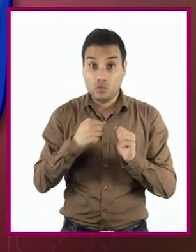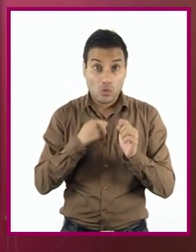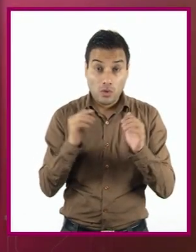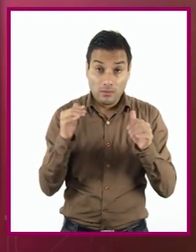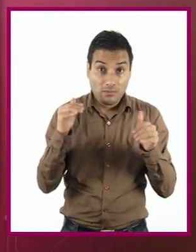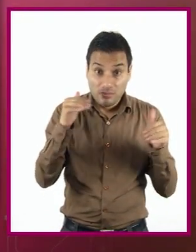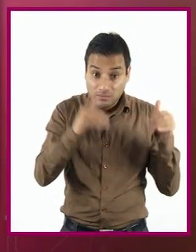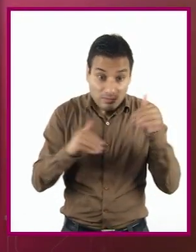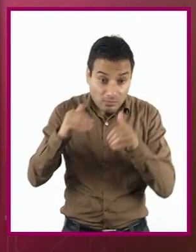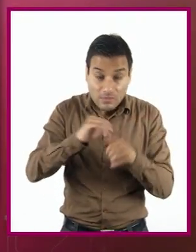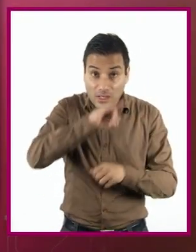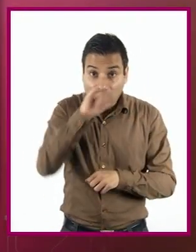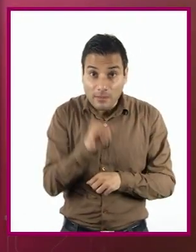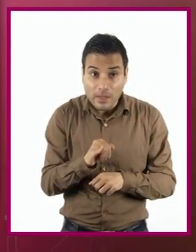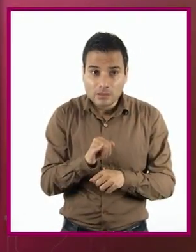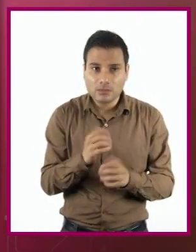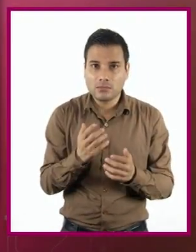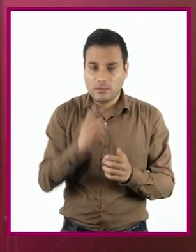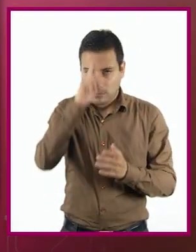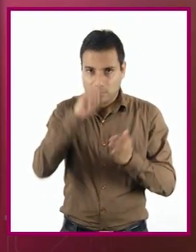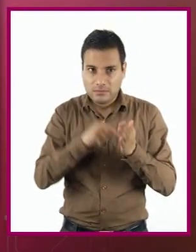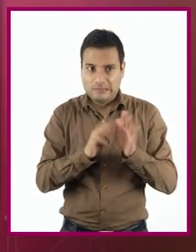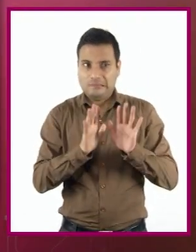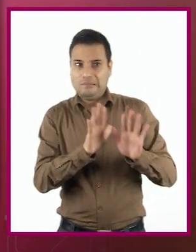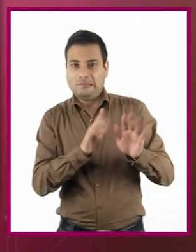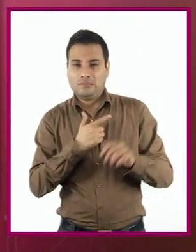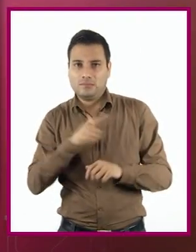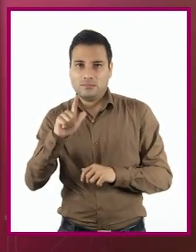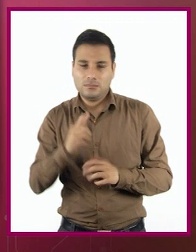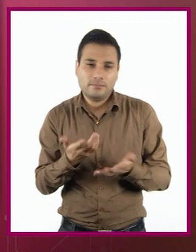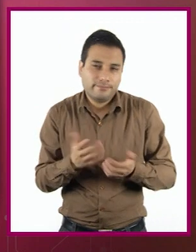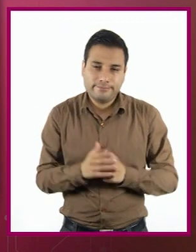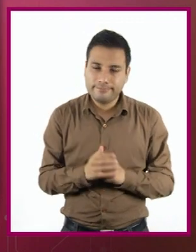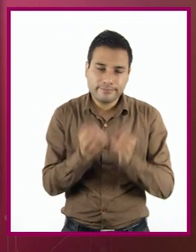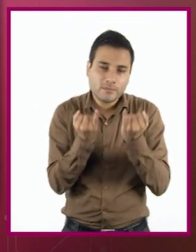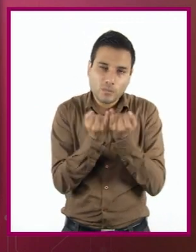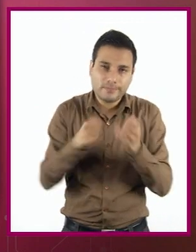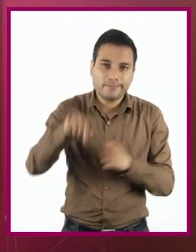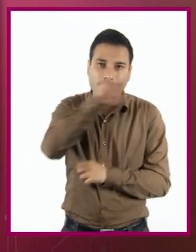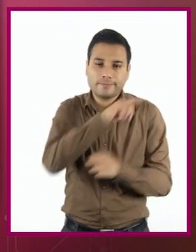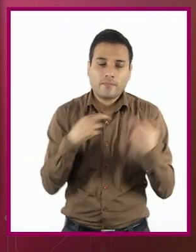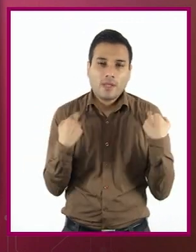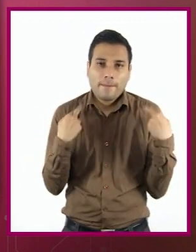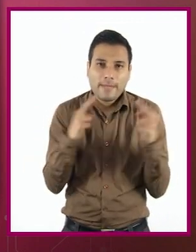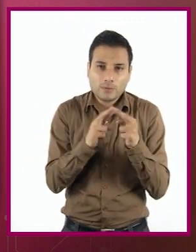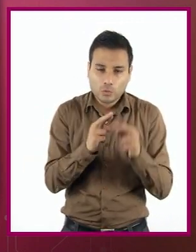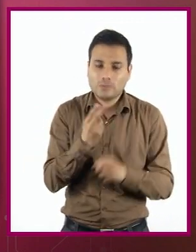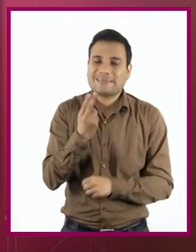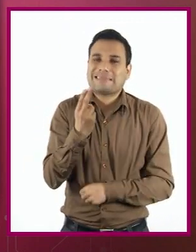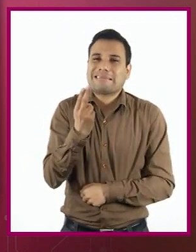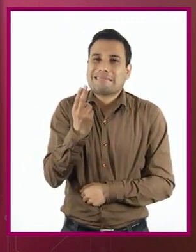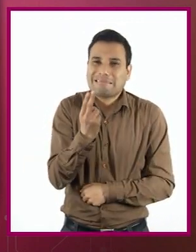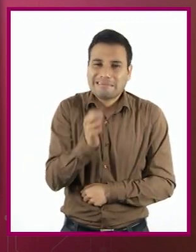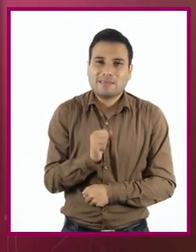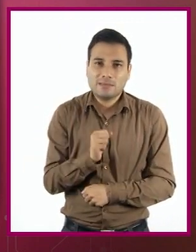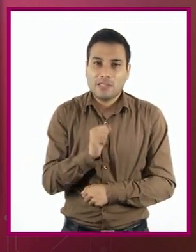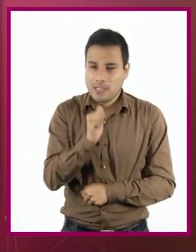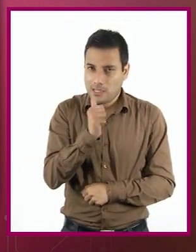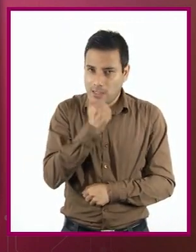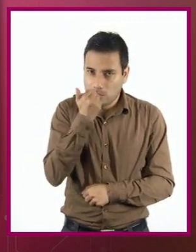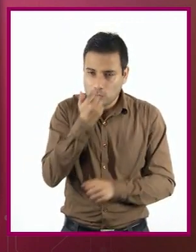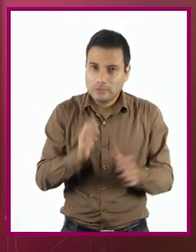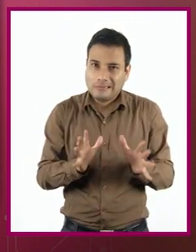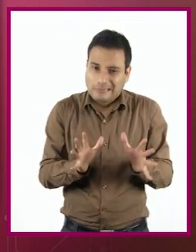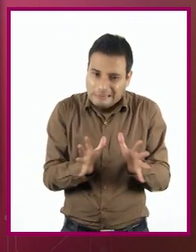alberca? Así que creo que como profesoras y profesores, pues es importante que demos a los estudiantes